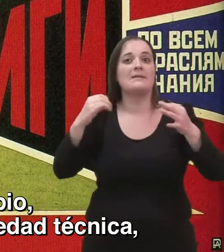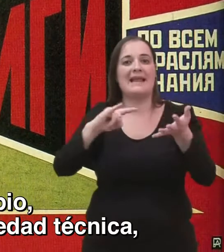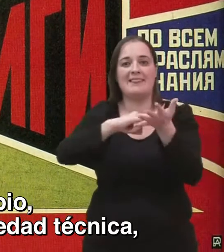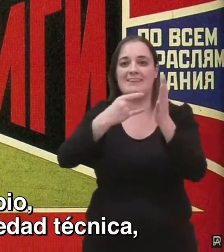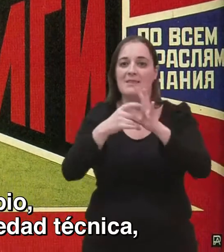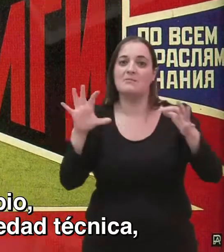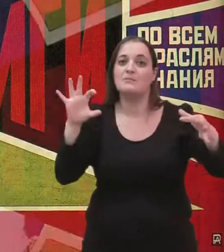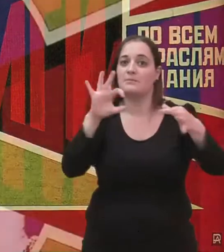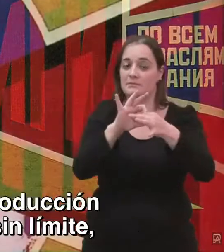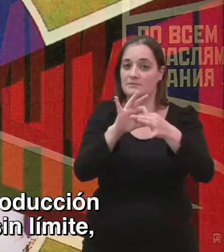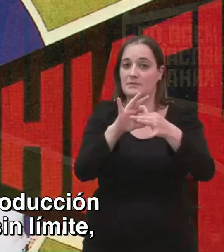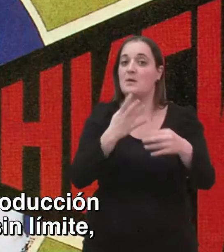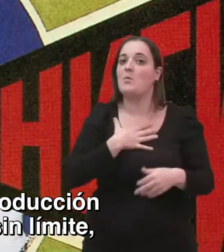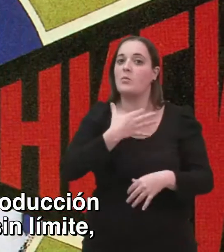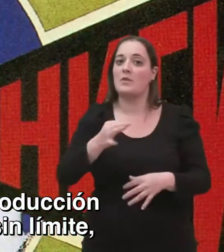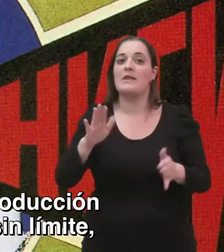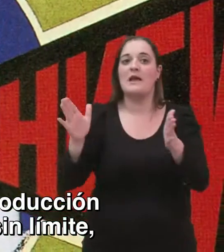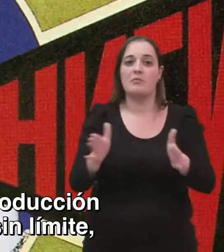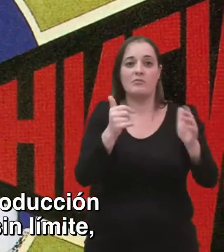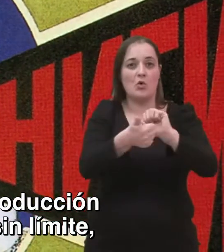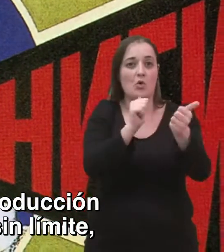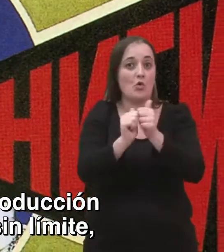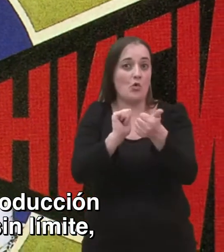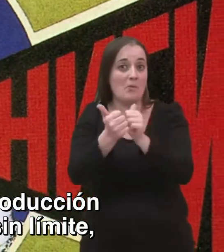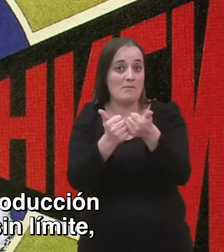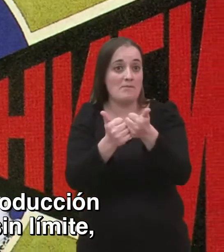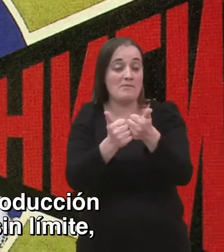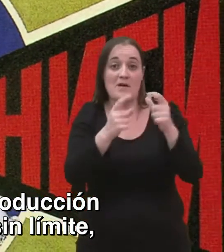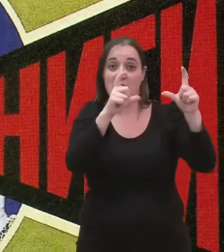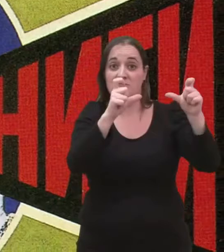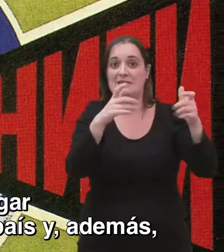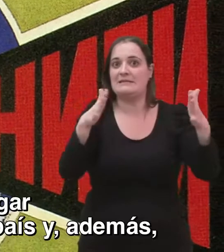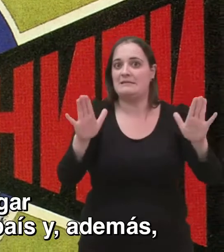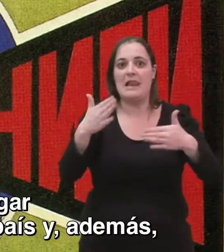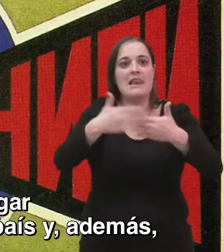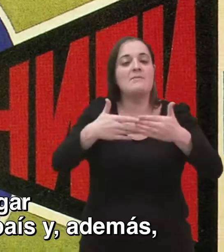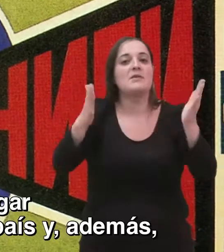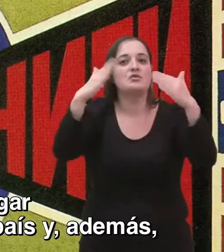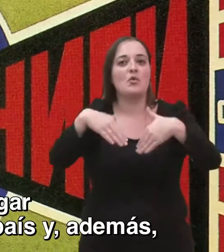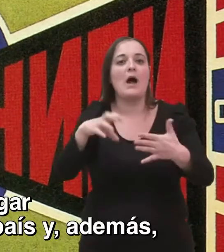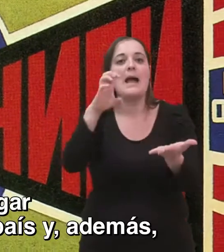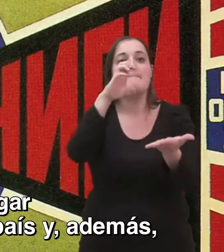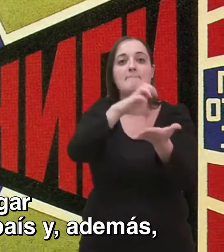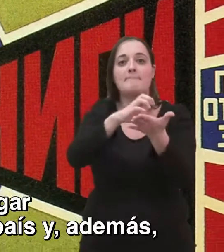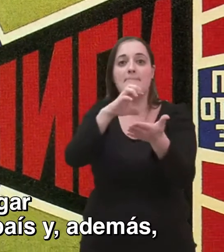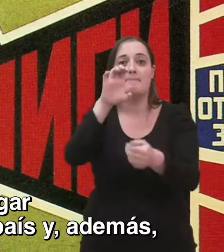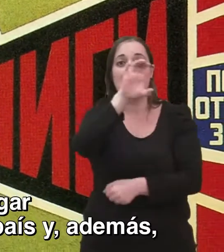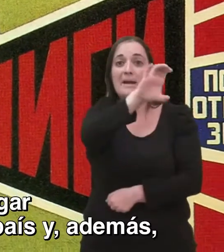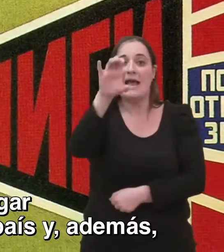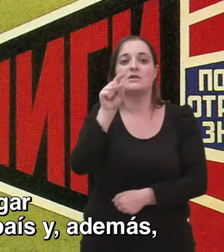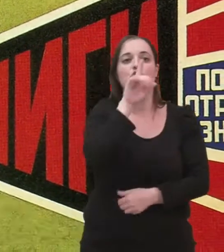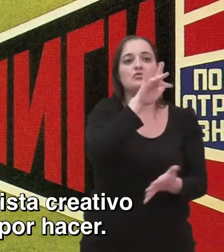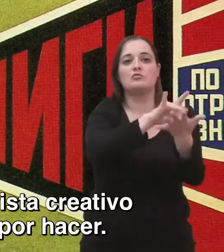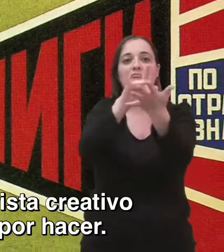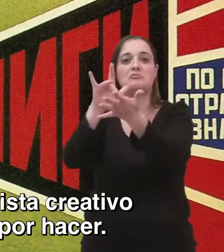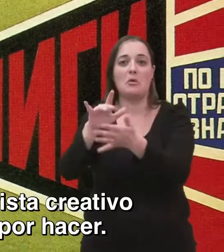de la novedad técnica. Permitían la reproducción de la obra casi sin límite. Podían llegar a cualquier lugar del país y,